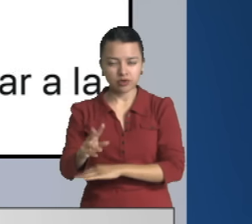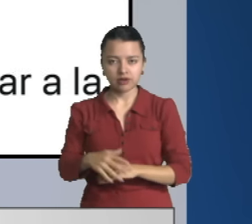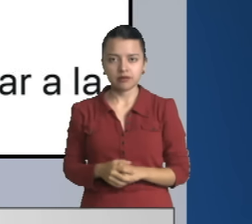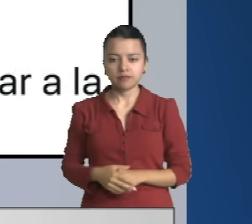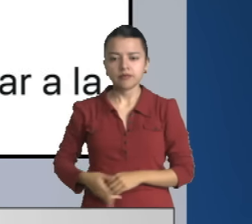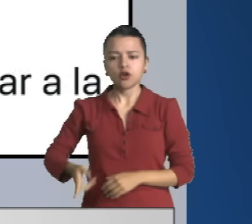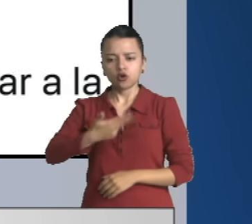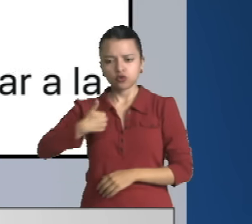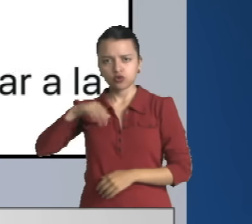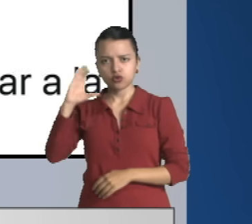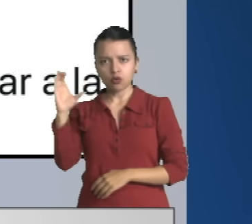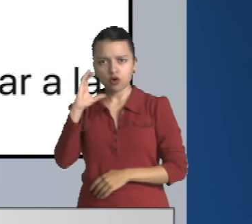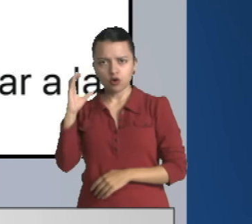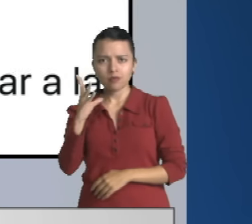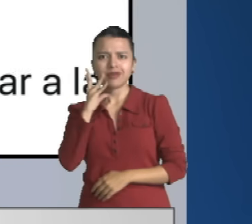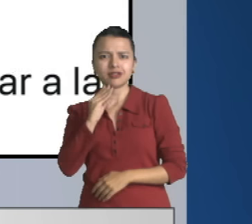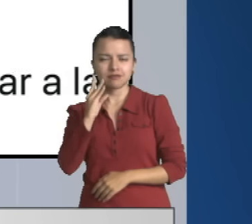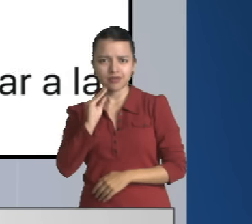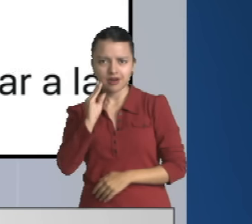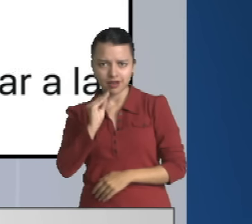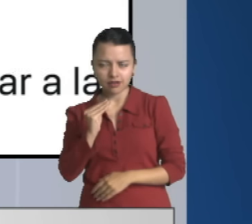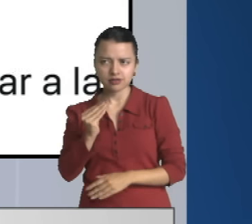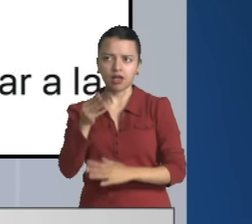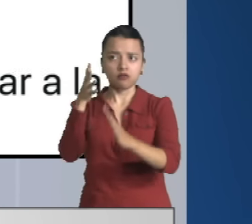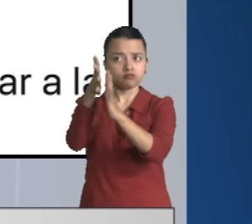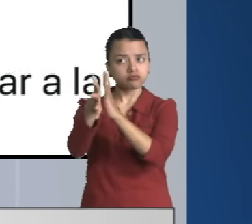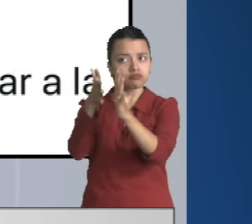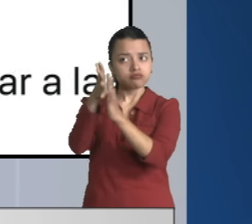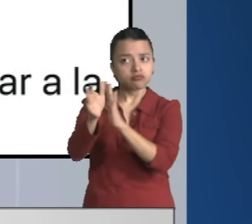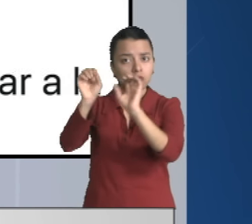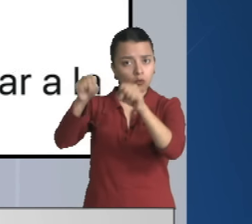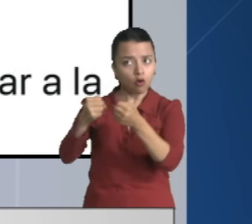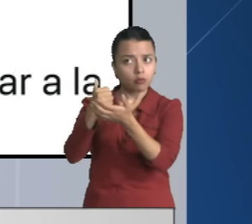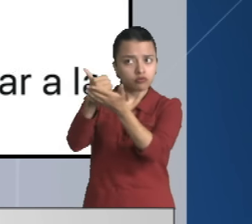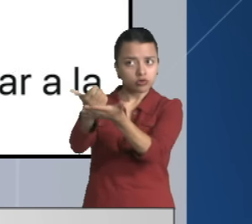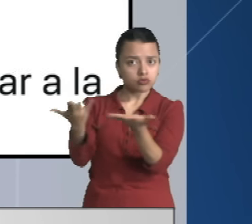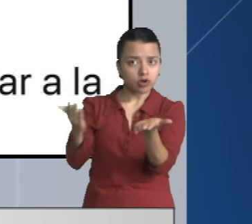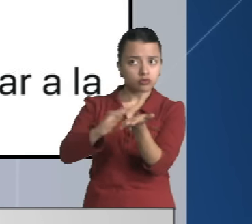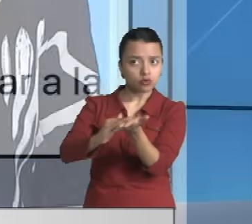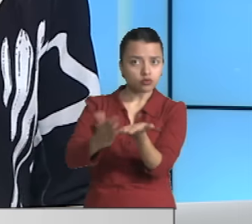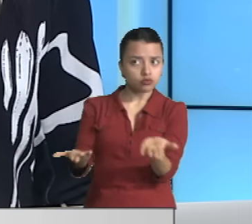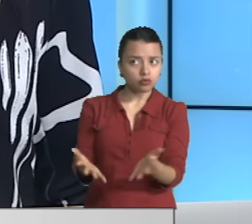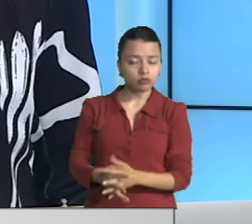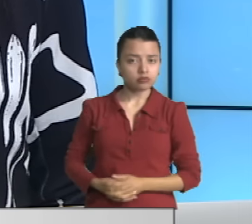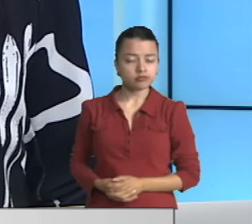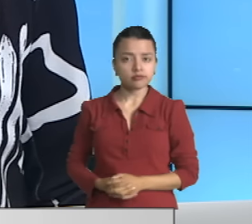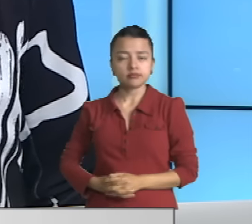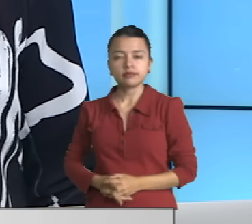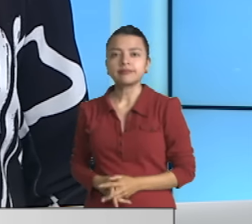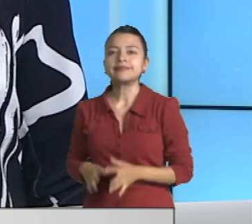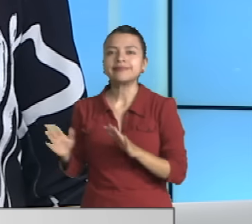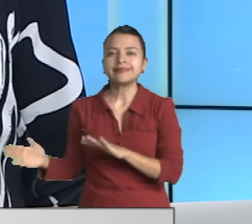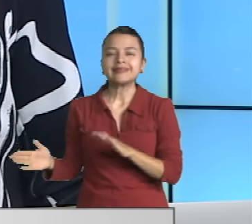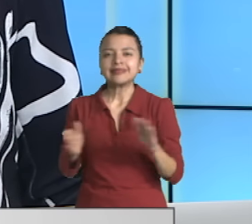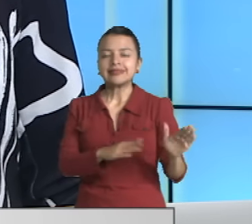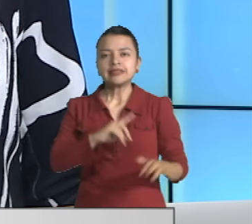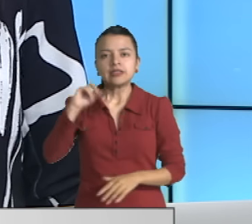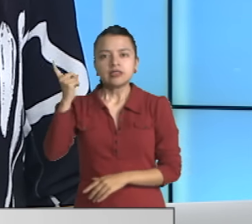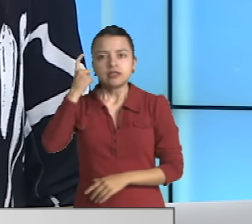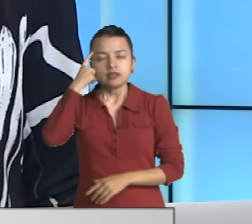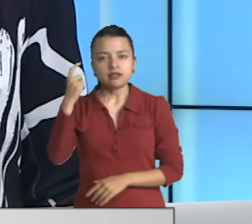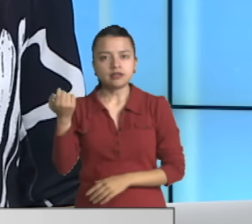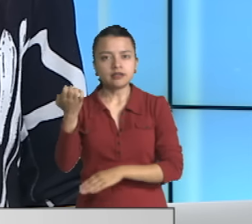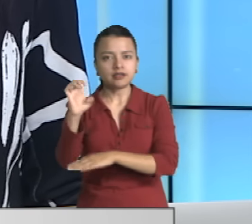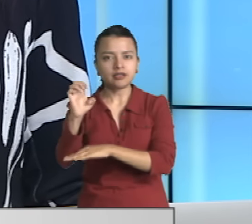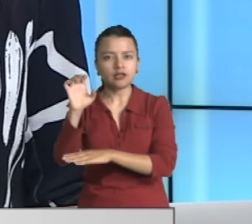una experiencia que, usada transitoriamente, puede ayudar a la solución definitiva. El gobierno de Ecuador alertó sobre